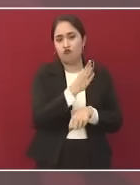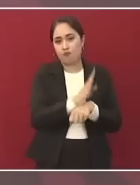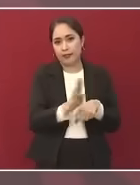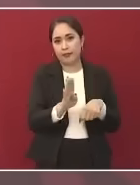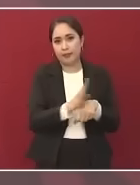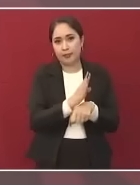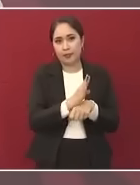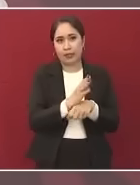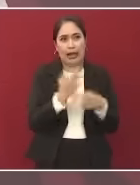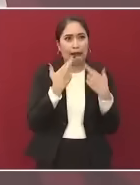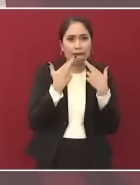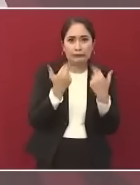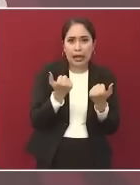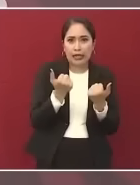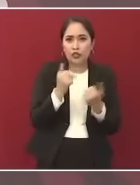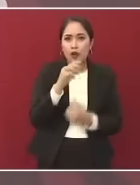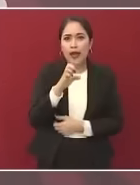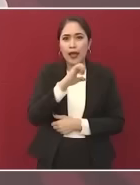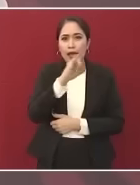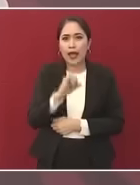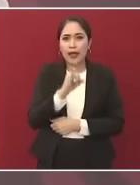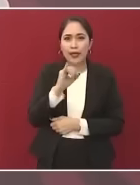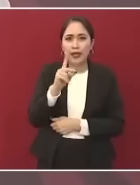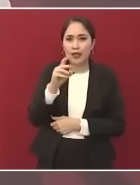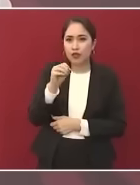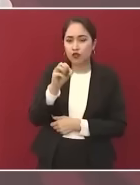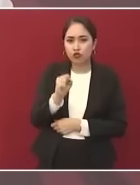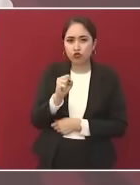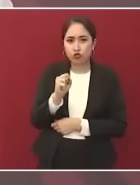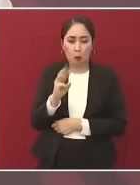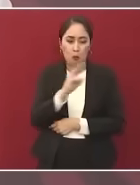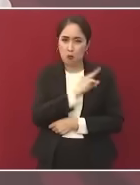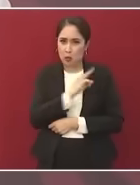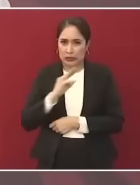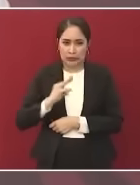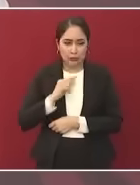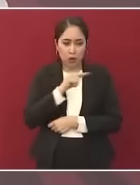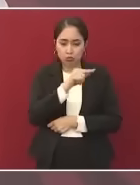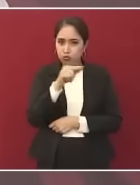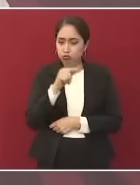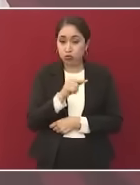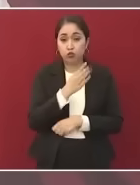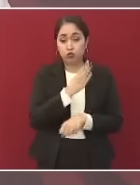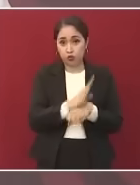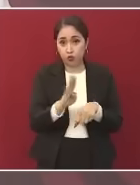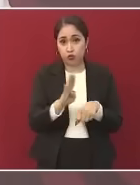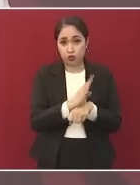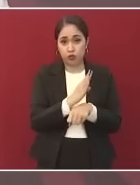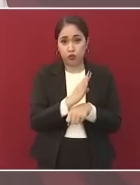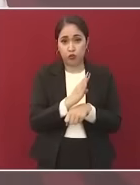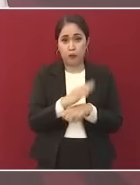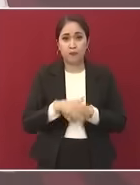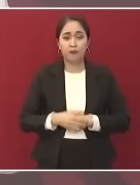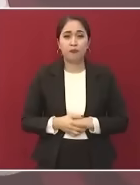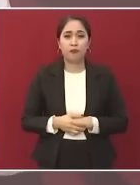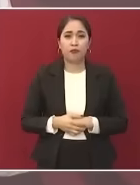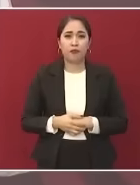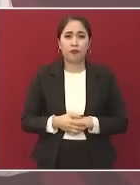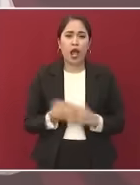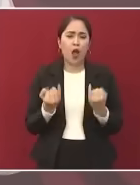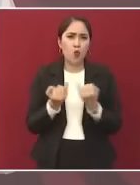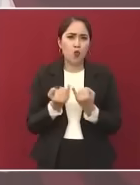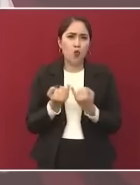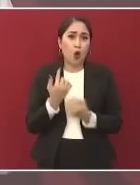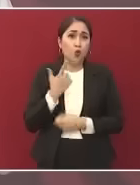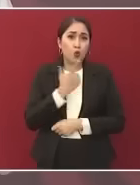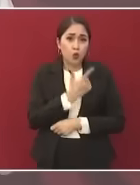algunos a tomar el camino de las conductas antisociales pero yo creo mucho en los seres humanos creo mucho en la bondad